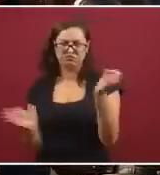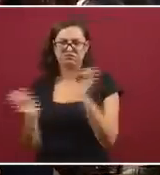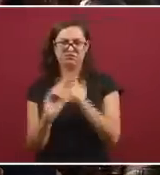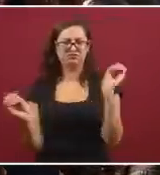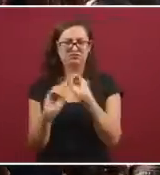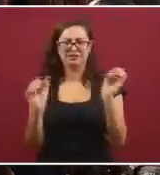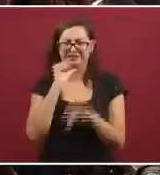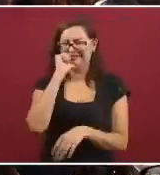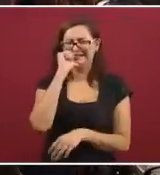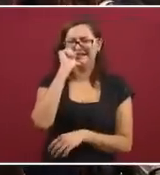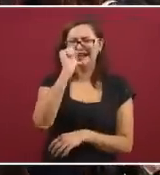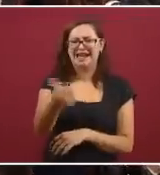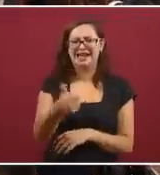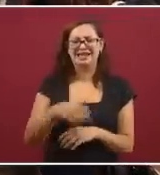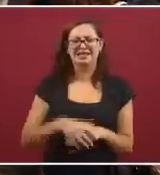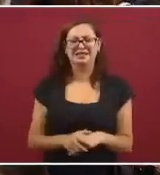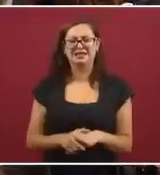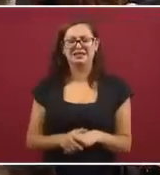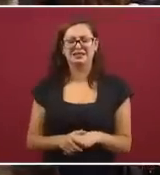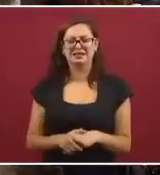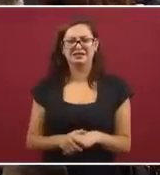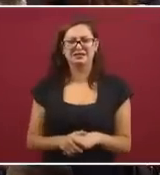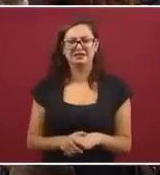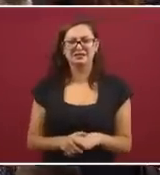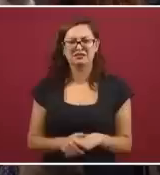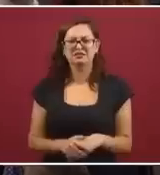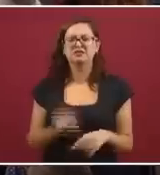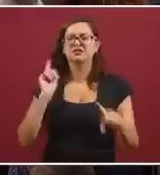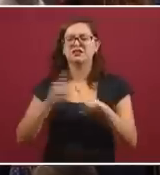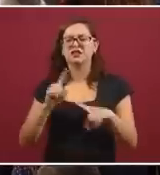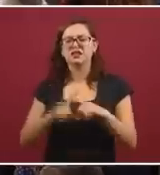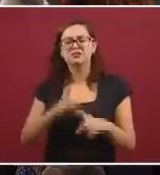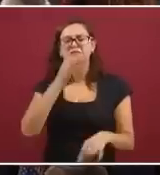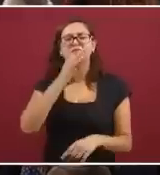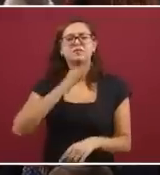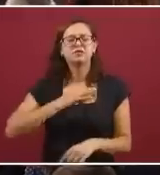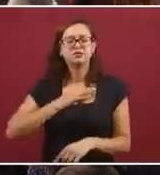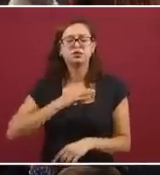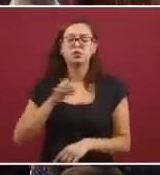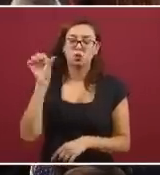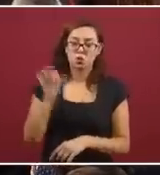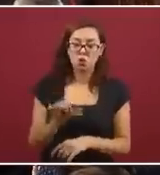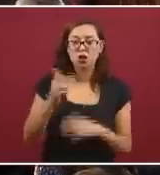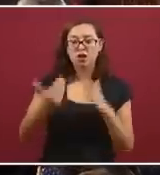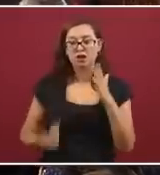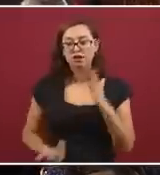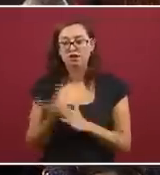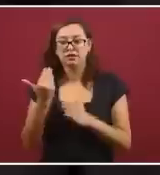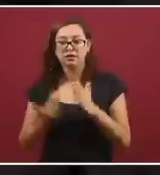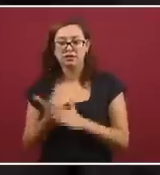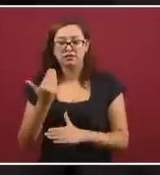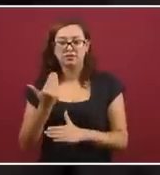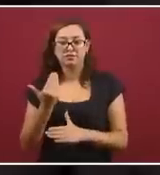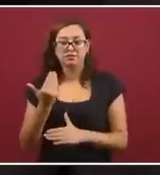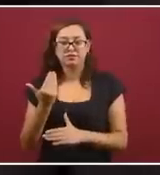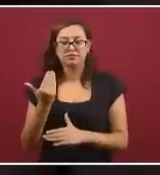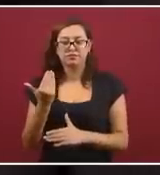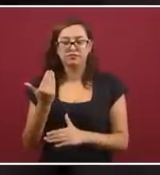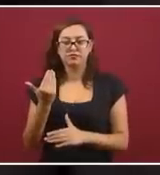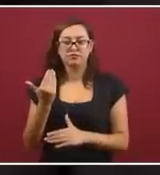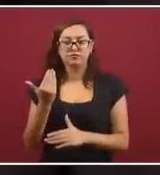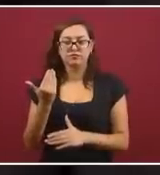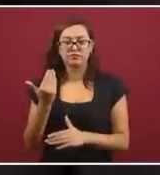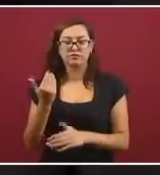esto me lo informaron en la mañana y me lo informó el secretario d